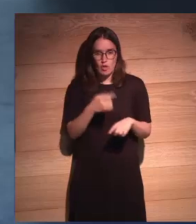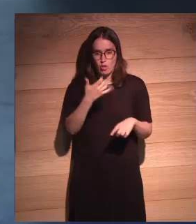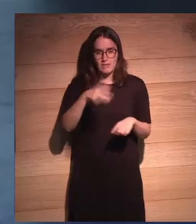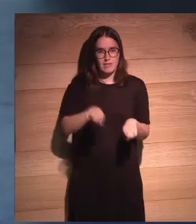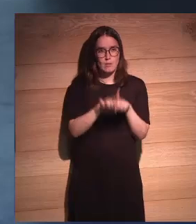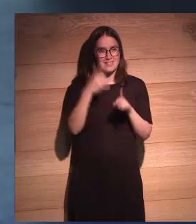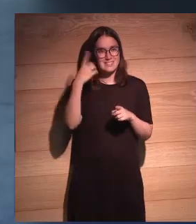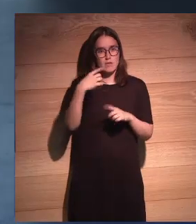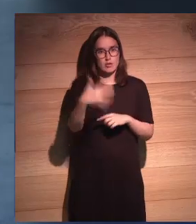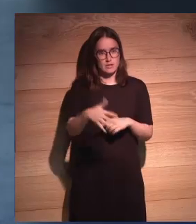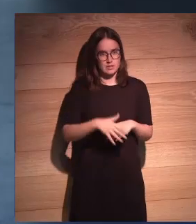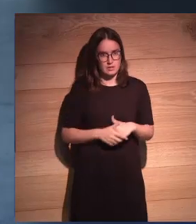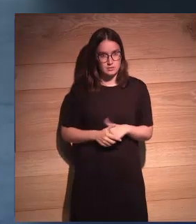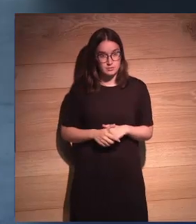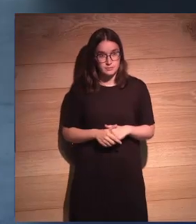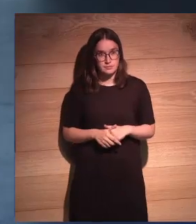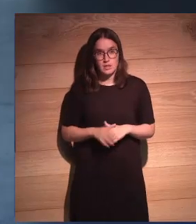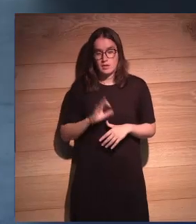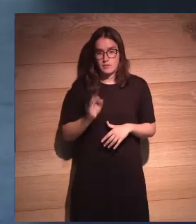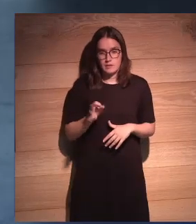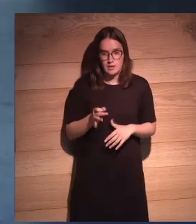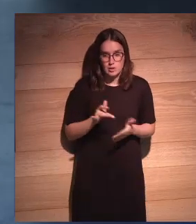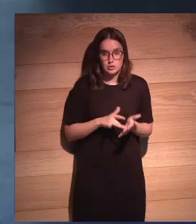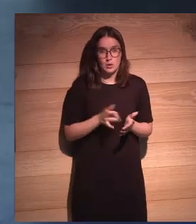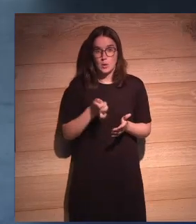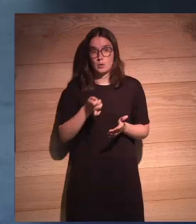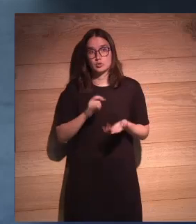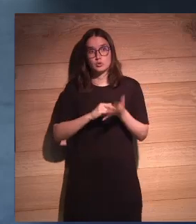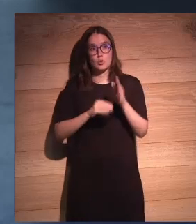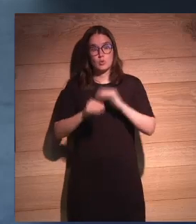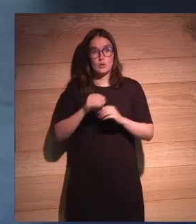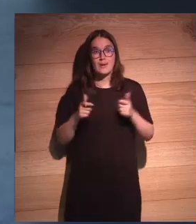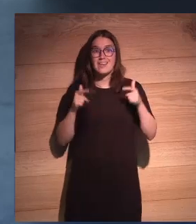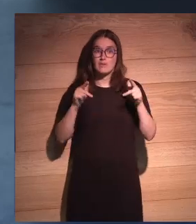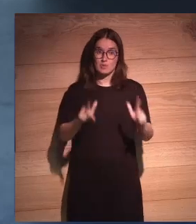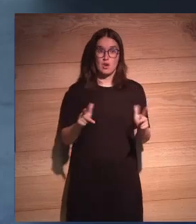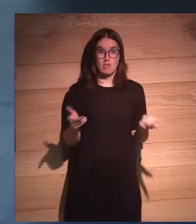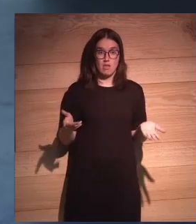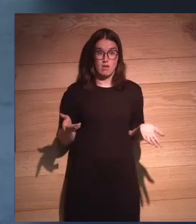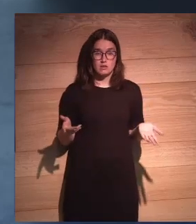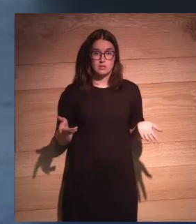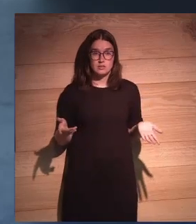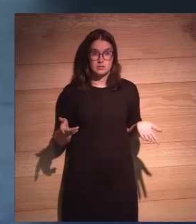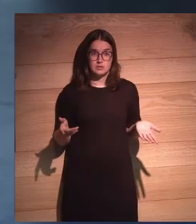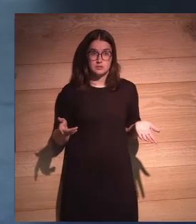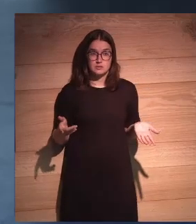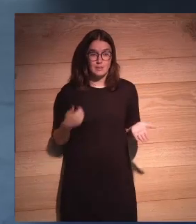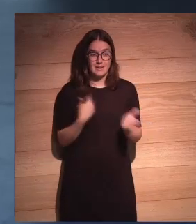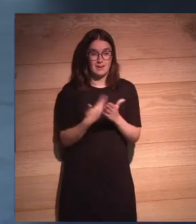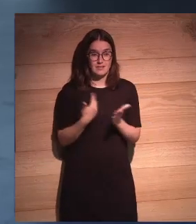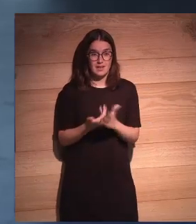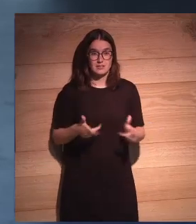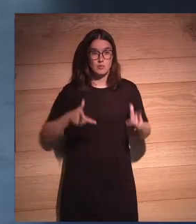mundo. Es cierto, eso tiene una medicina, y es la democracia. Es decir, que haya